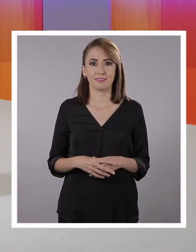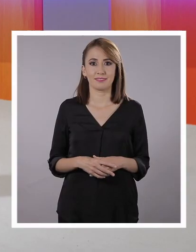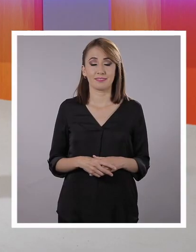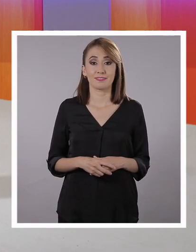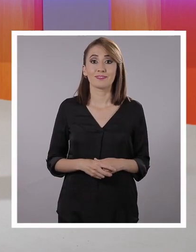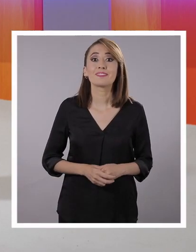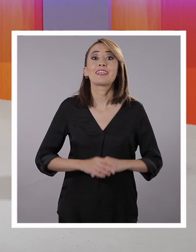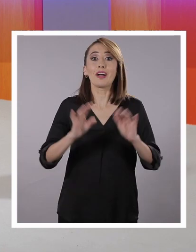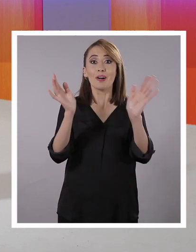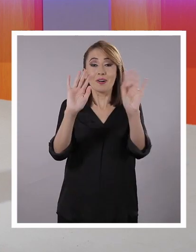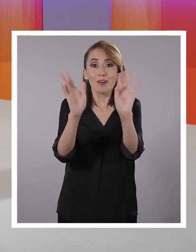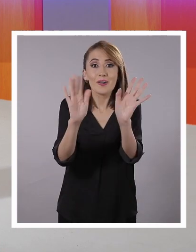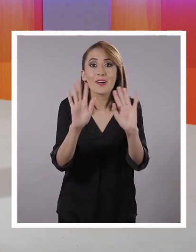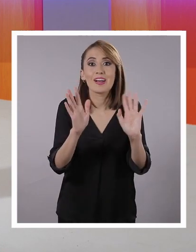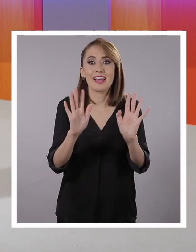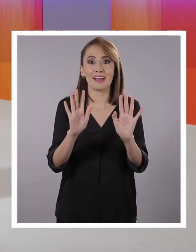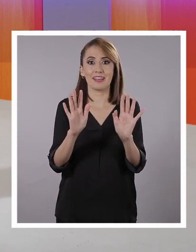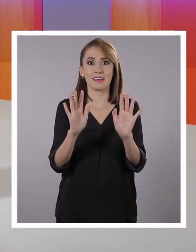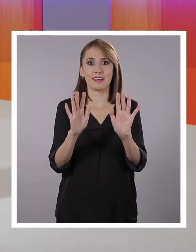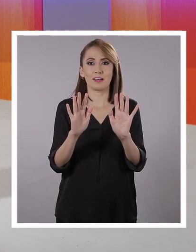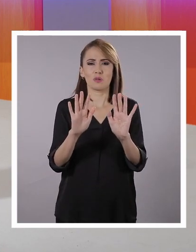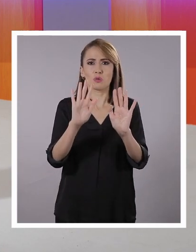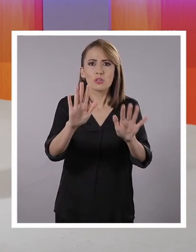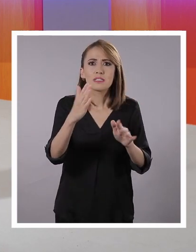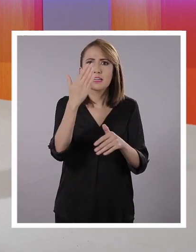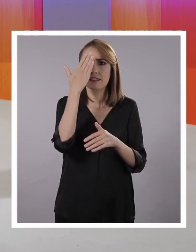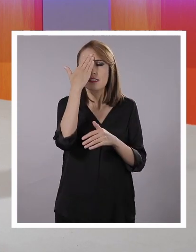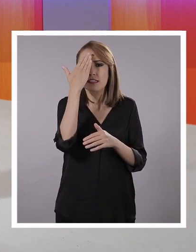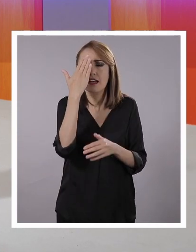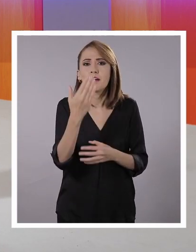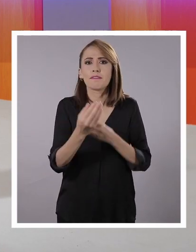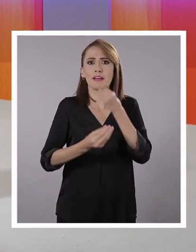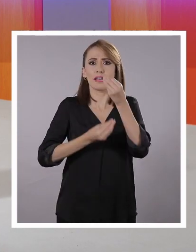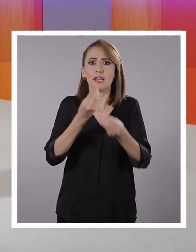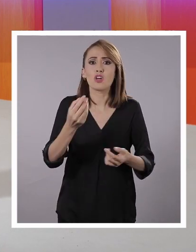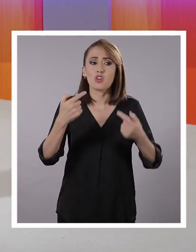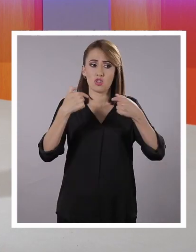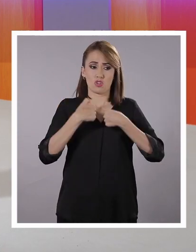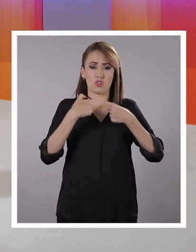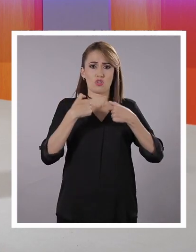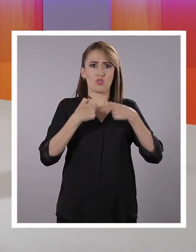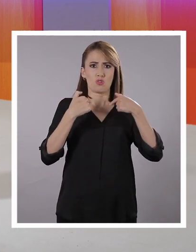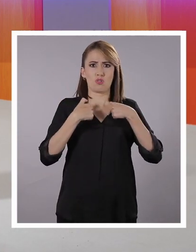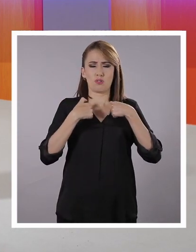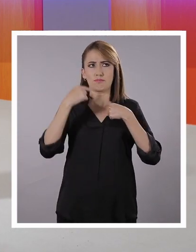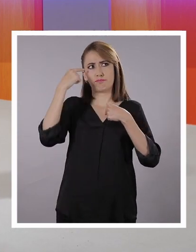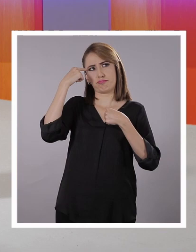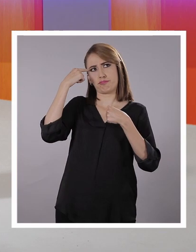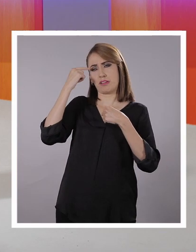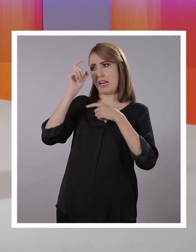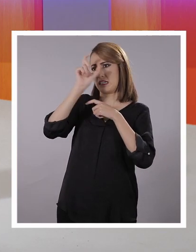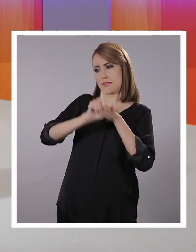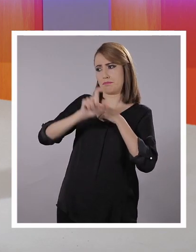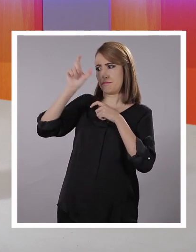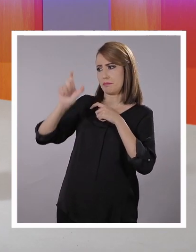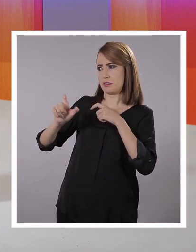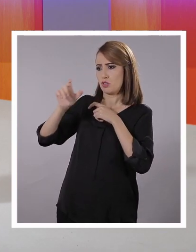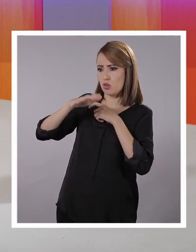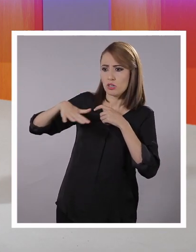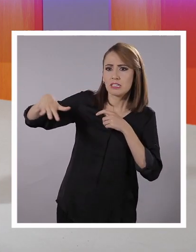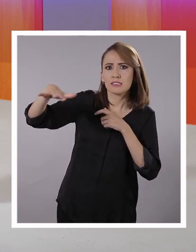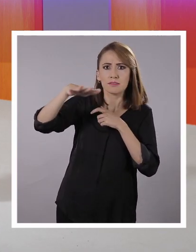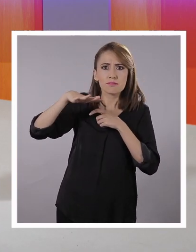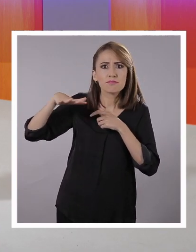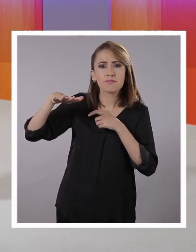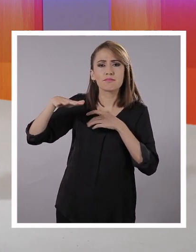Hola chicos y chicas, ¿saben qué? Me he dado cuenta que la humanidad es impresionante.